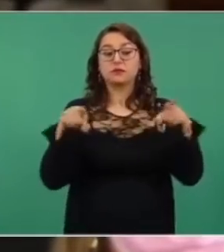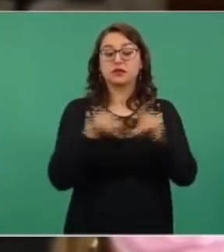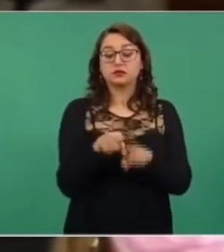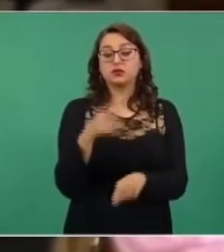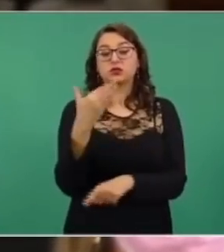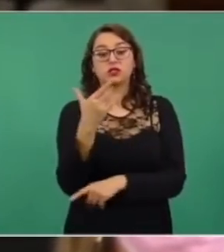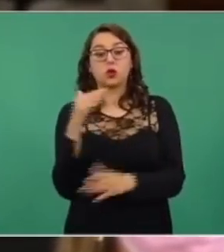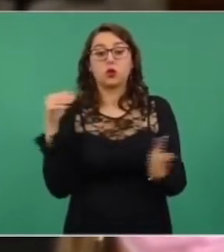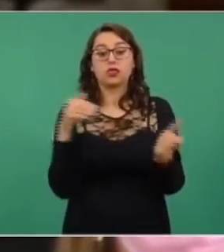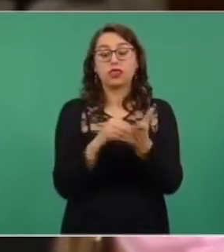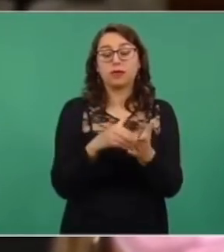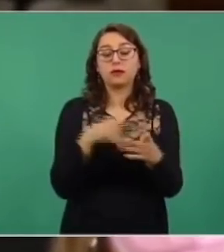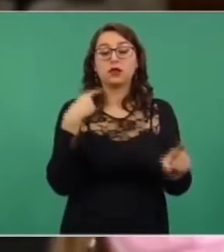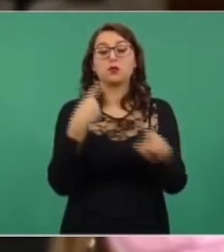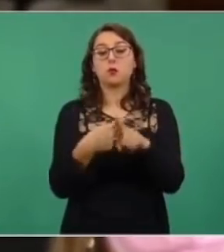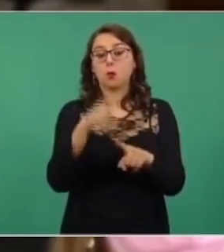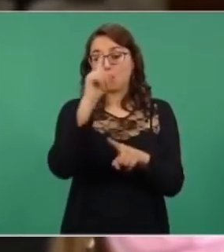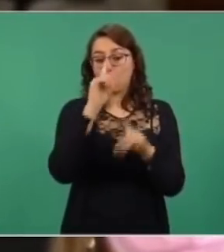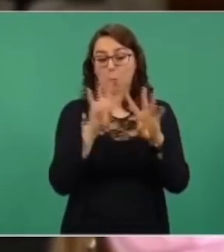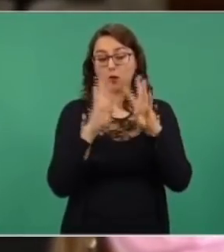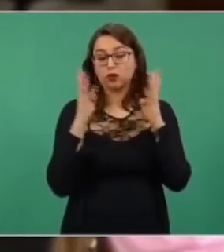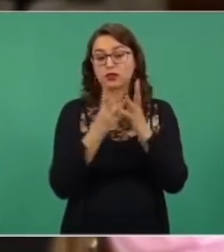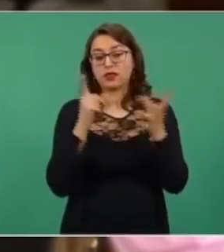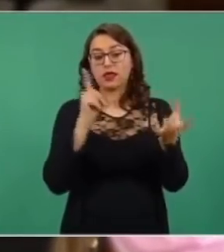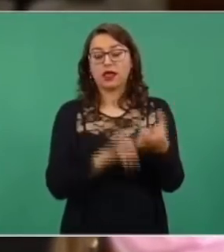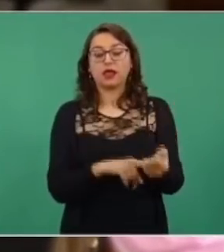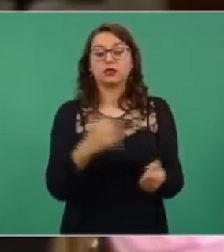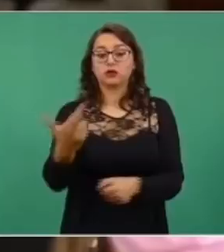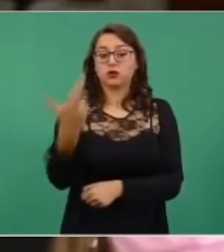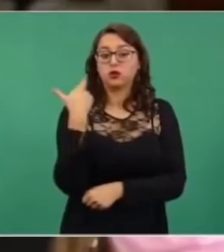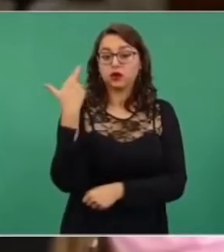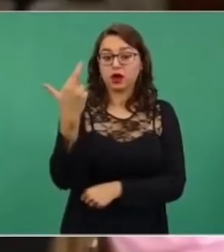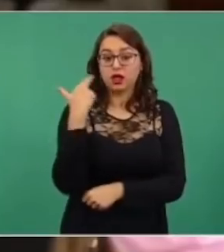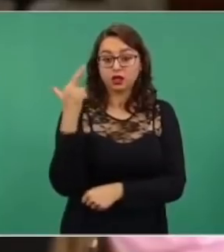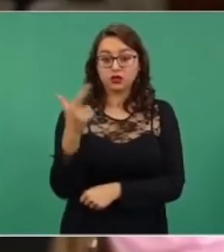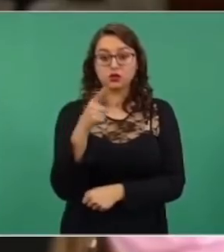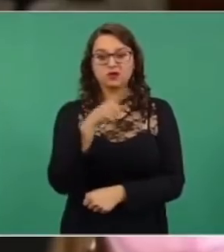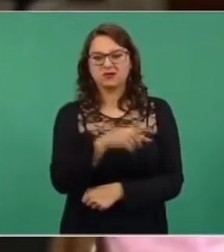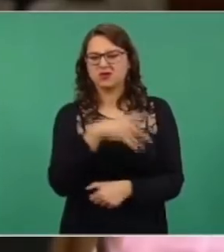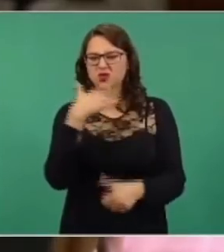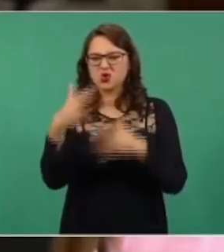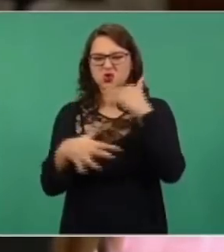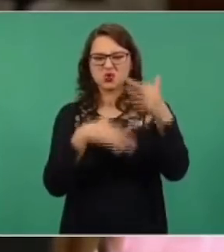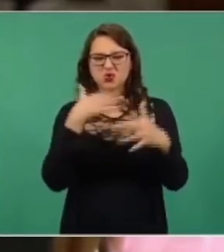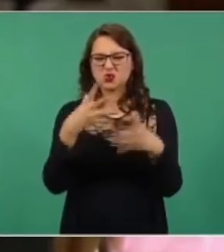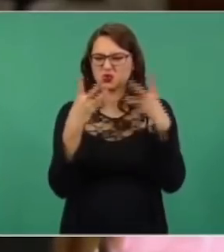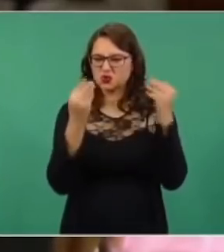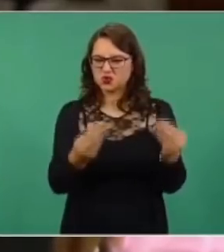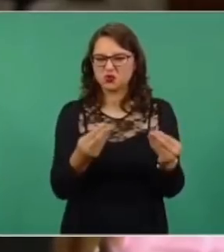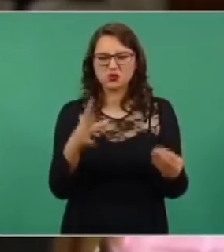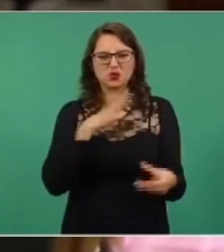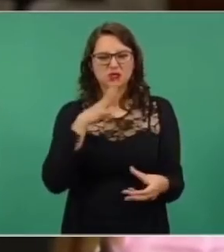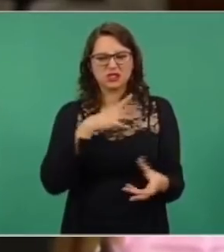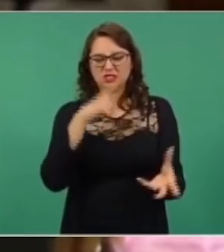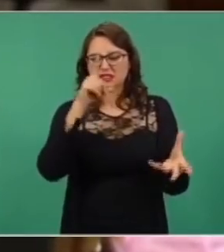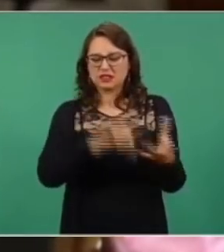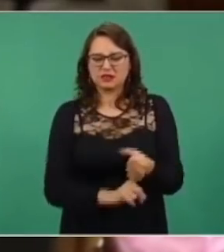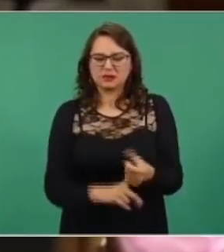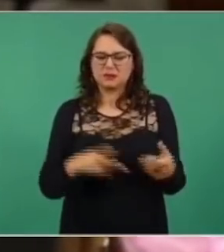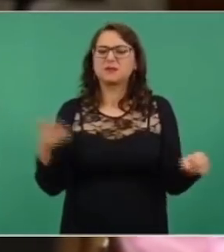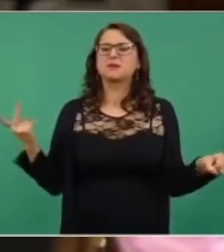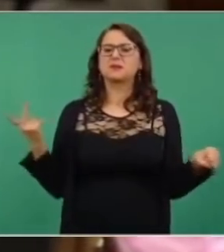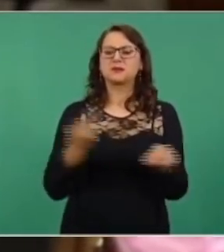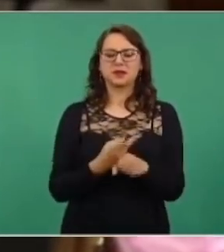consejera de Ralia. La pregunta es, ¿por qué no se ha incorporado a